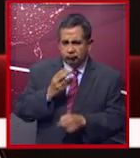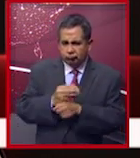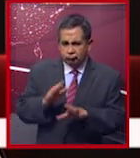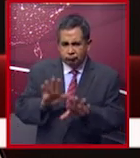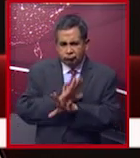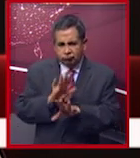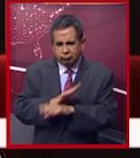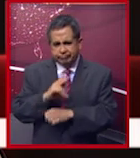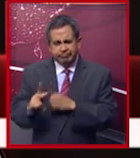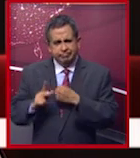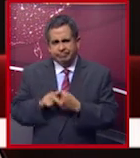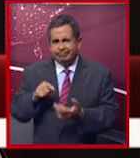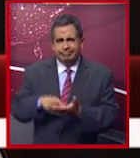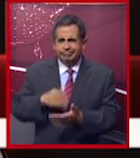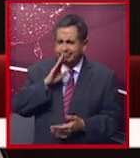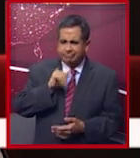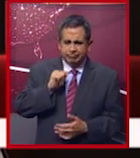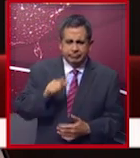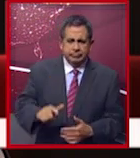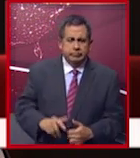condiciones de este país.